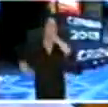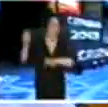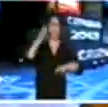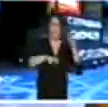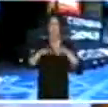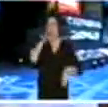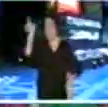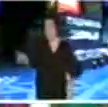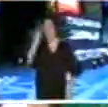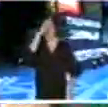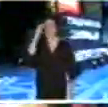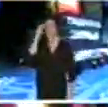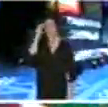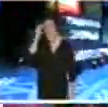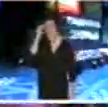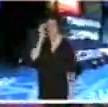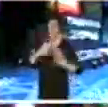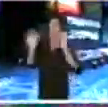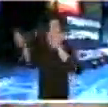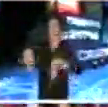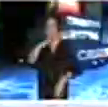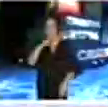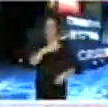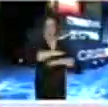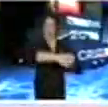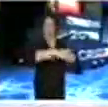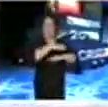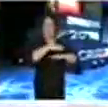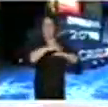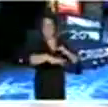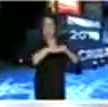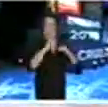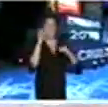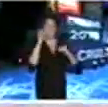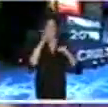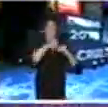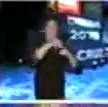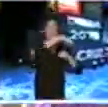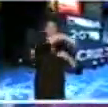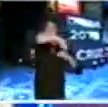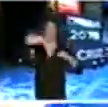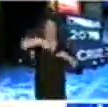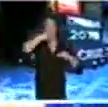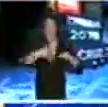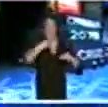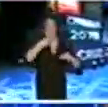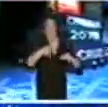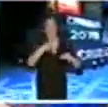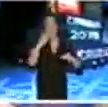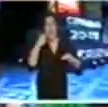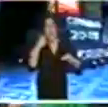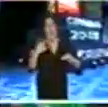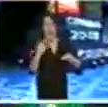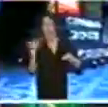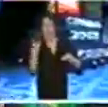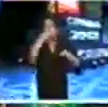Con Bermúdez, la joyera y San Andrés, a ver si viene un tsunami y se lo lleva a él.